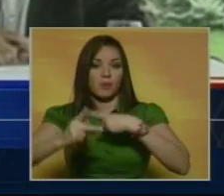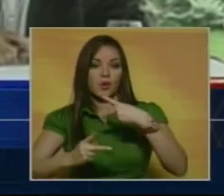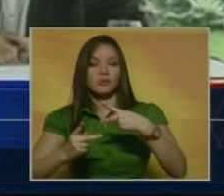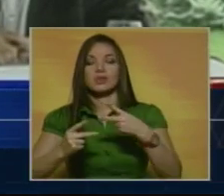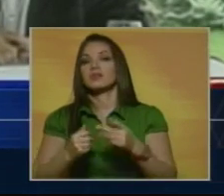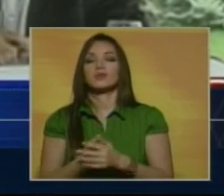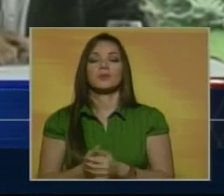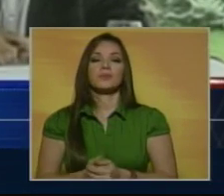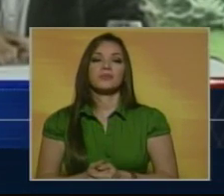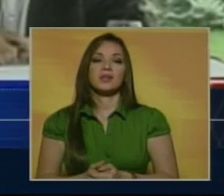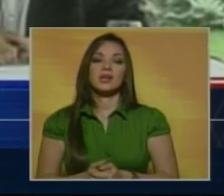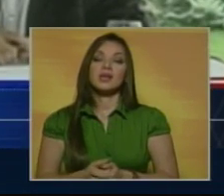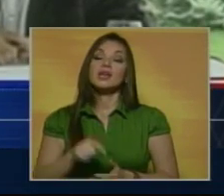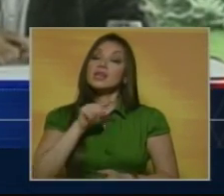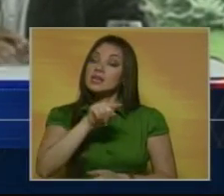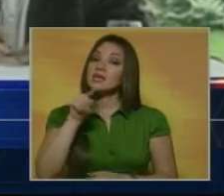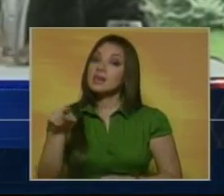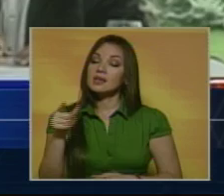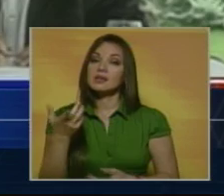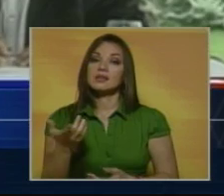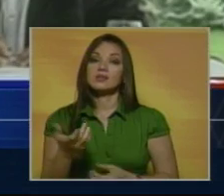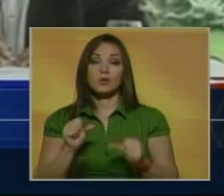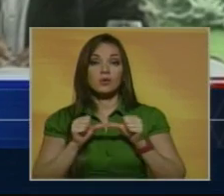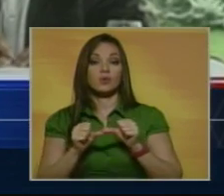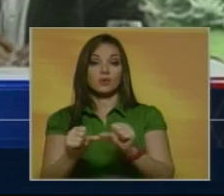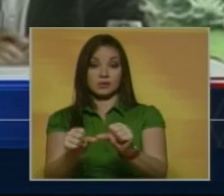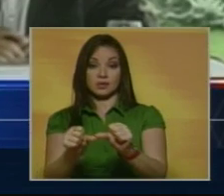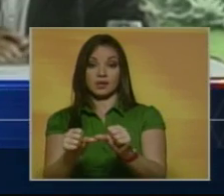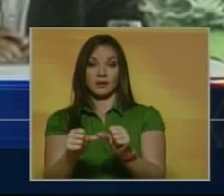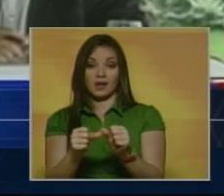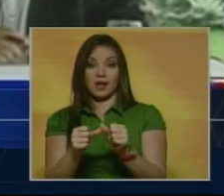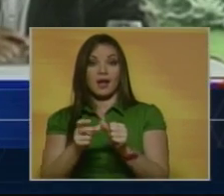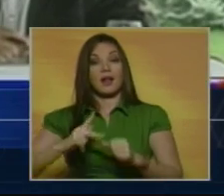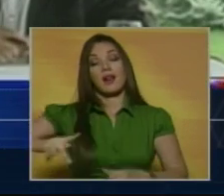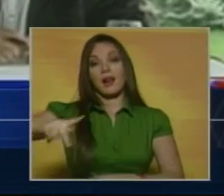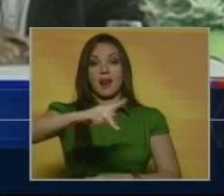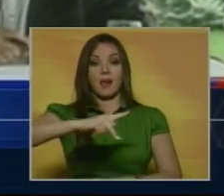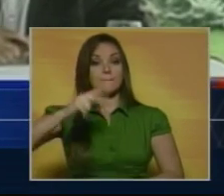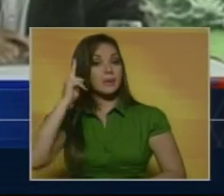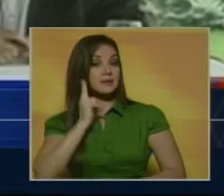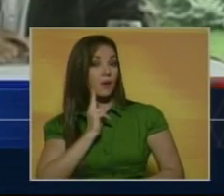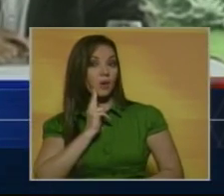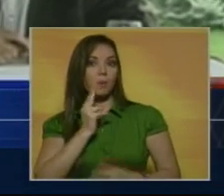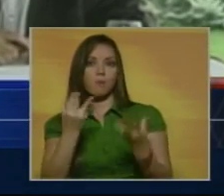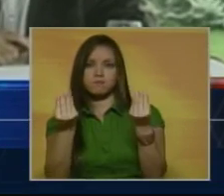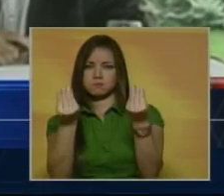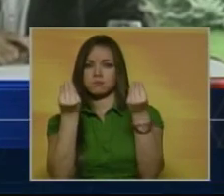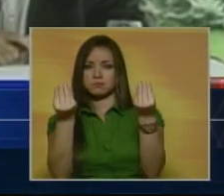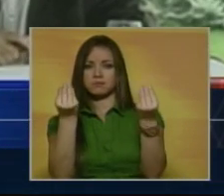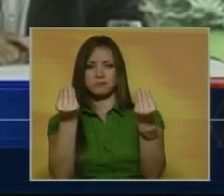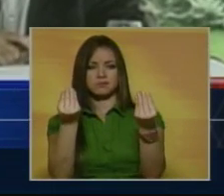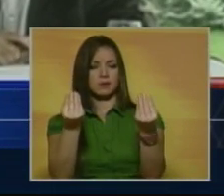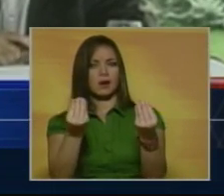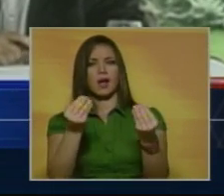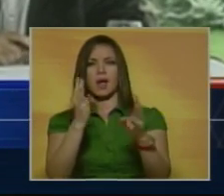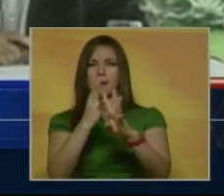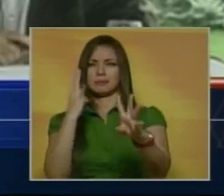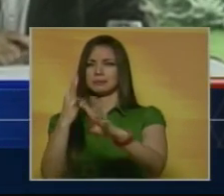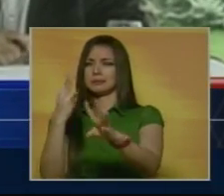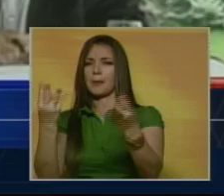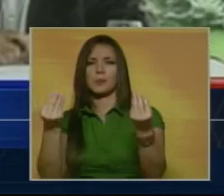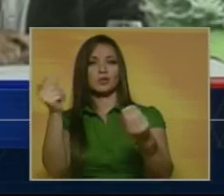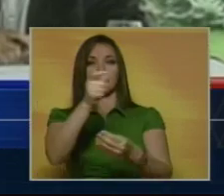esta magnitud. Y a pesar de eso, se mantuvieron llenas las plazas Bolívar, se mantuvieron llenas el